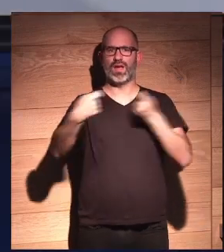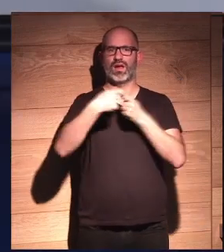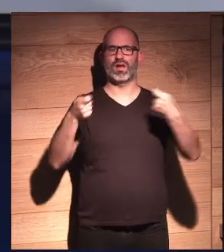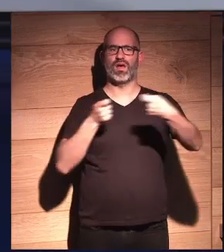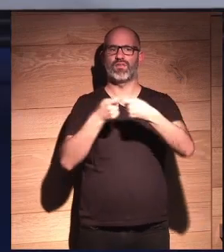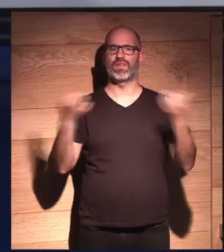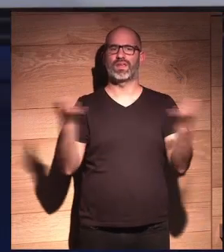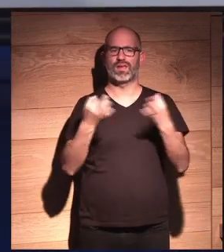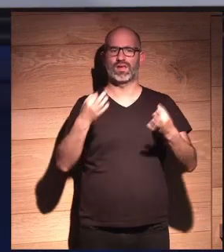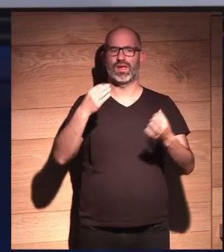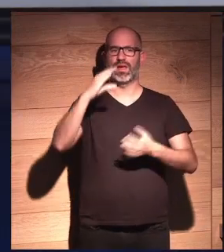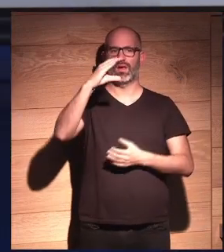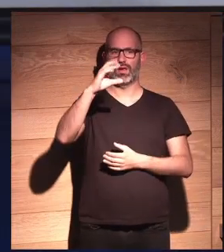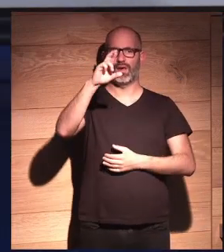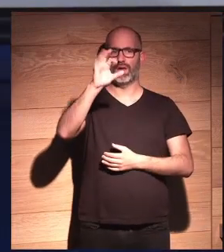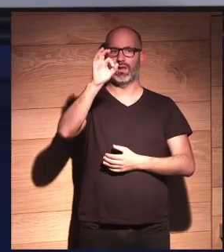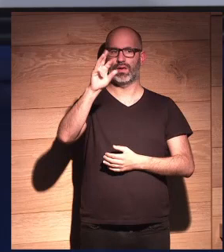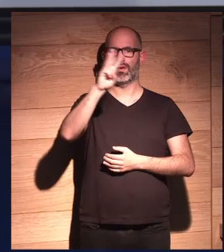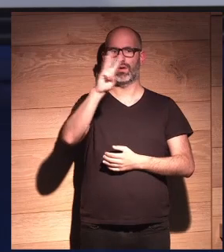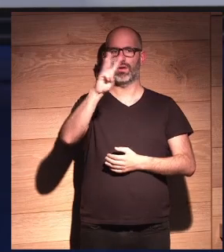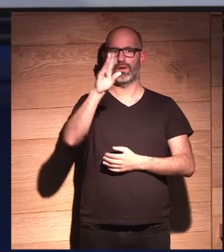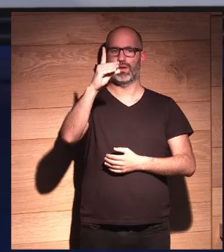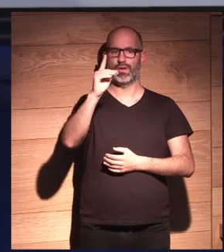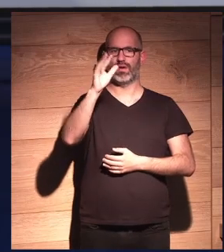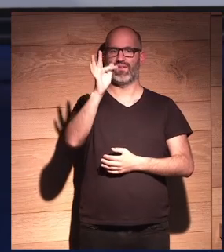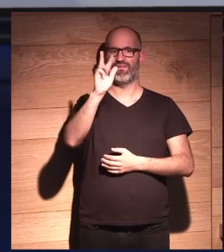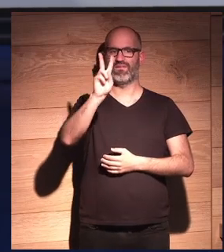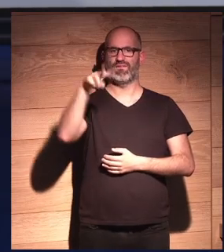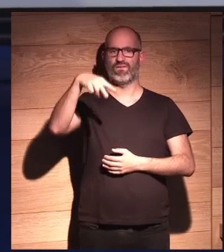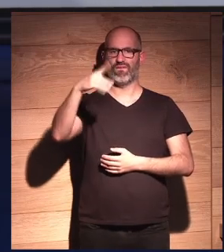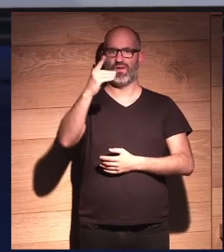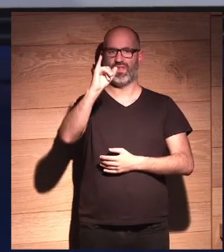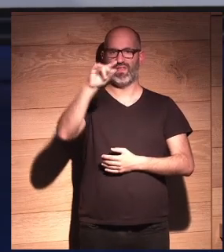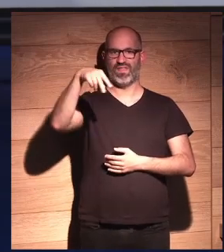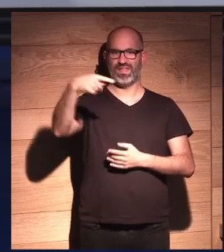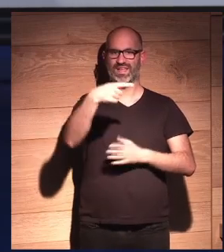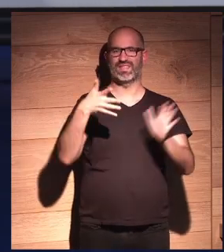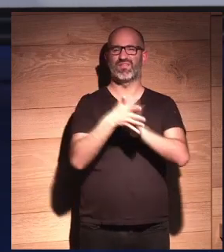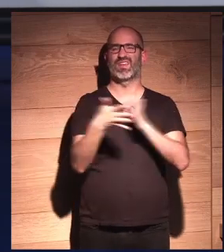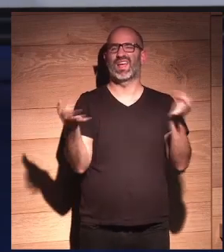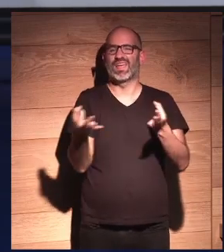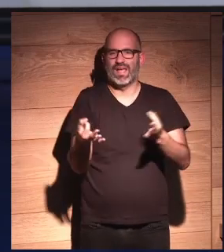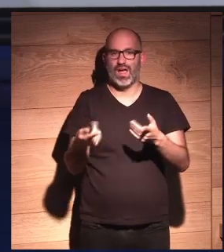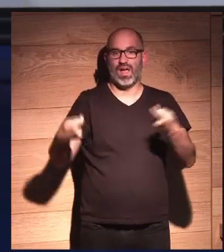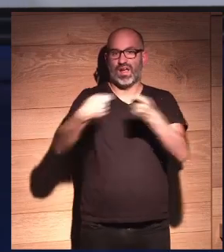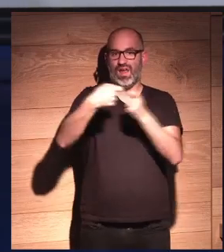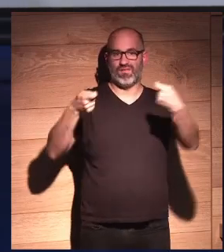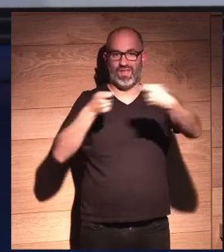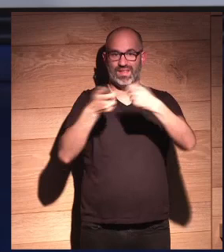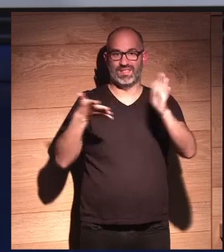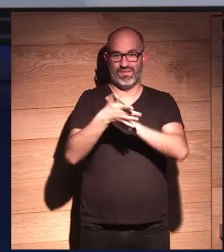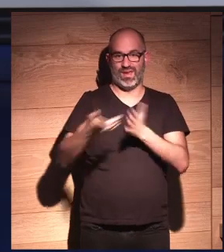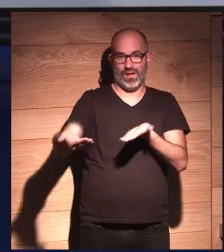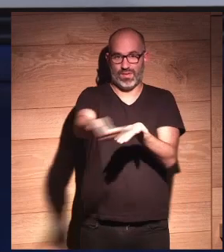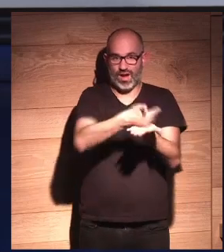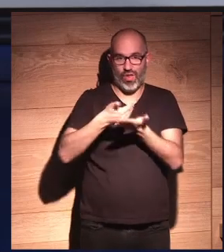crowdfunding? Un crowdfunding, para los que no lo sepáis, es la manera de recaudar dinero para lanzar nuestros proyectos. Esto financiado por un montón de gente.